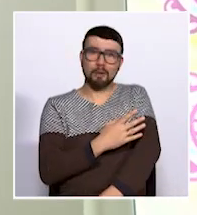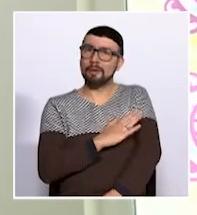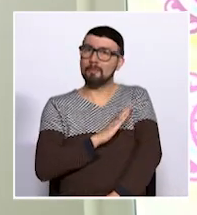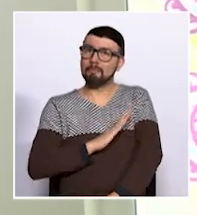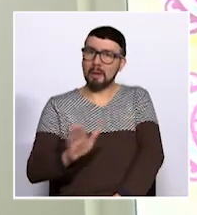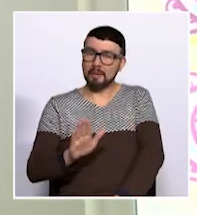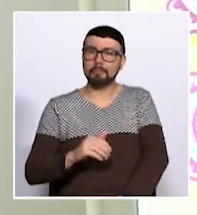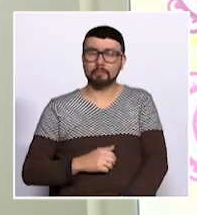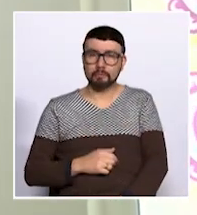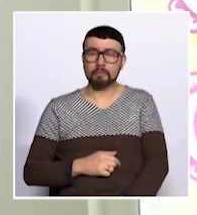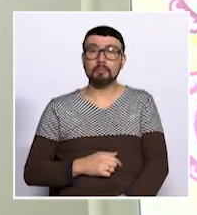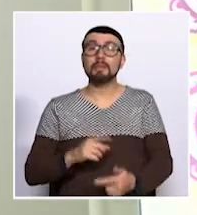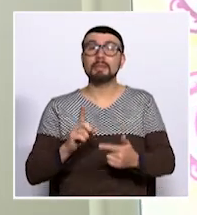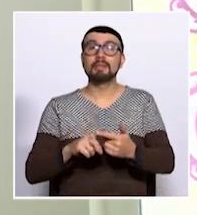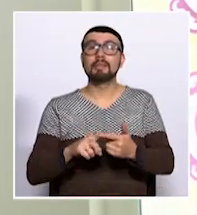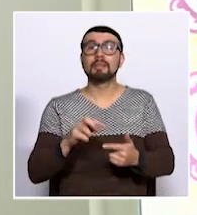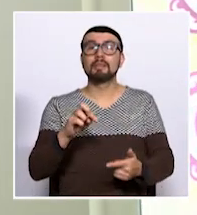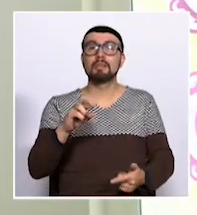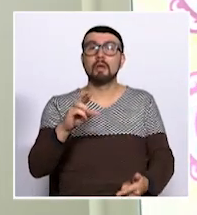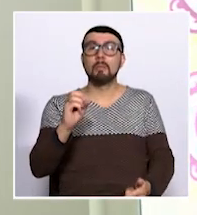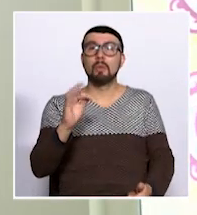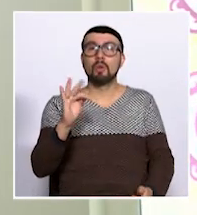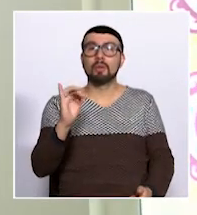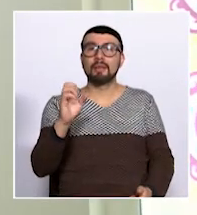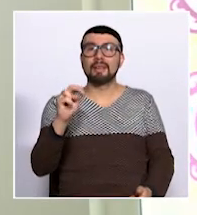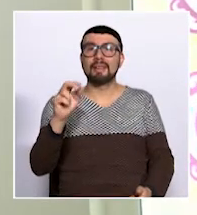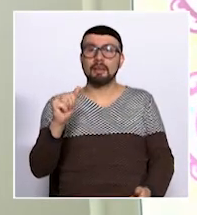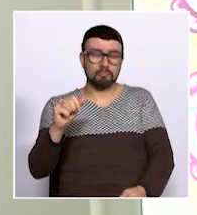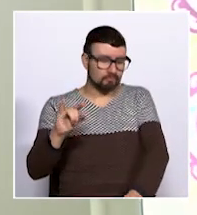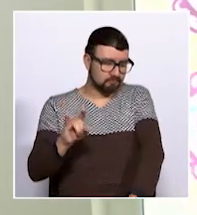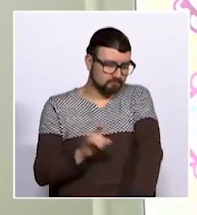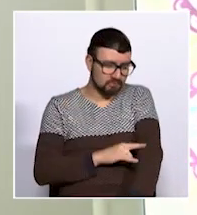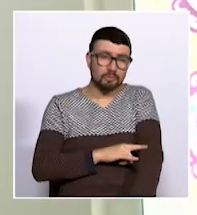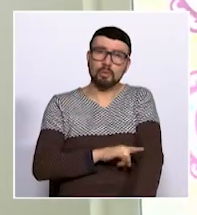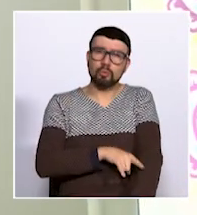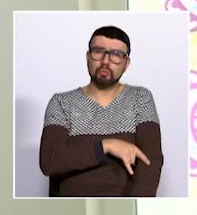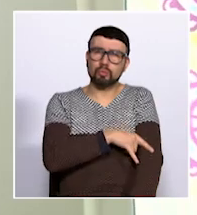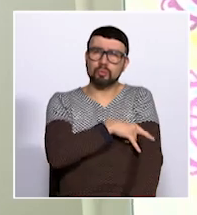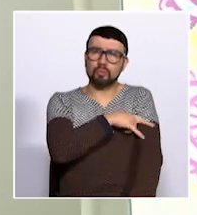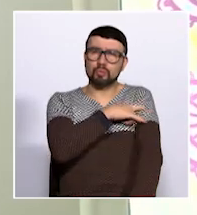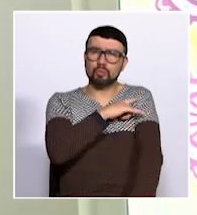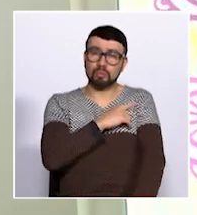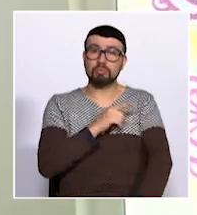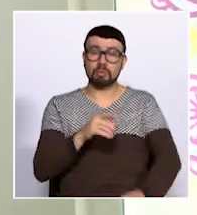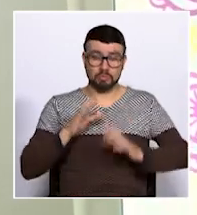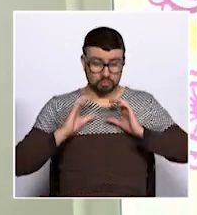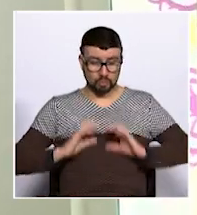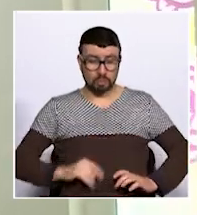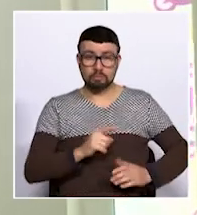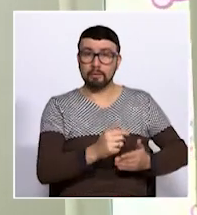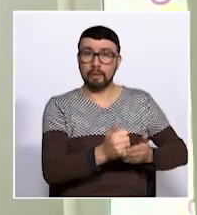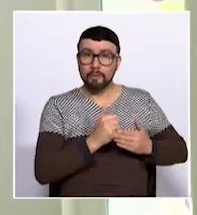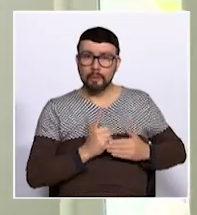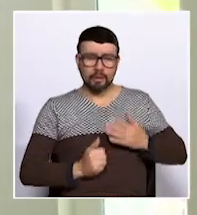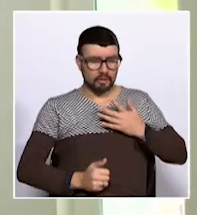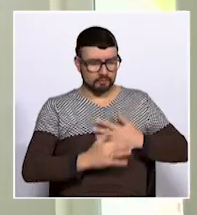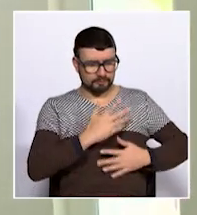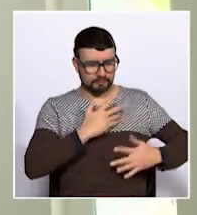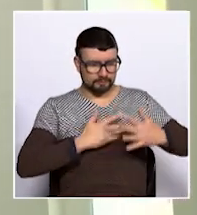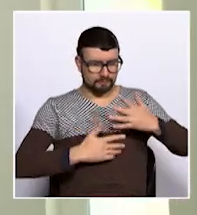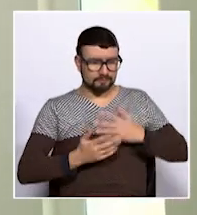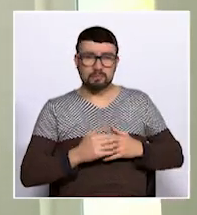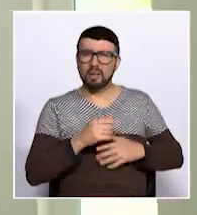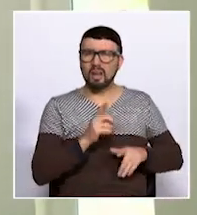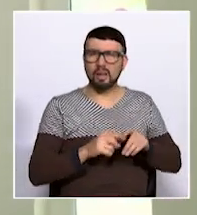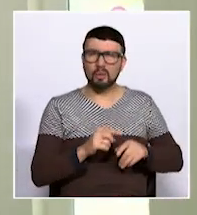muchas proteínas, algo que llaman proteoglicanos, ¿sí? Unas sustancias que hay en el cuerpo, que nos ayuda a regenerar